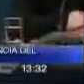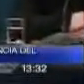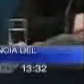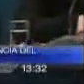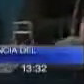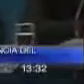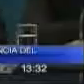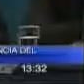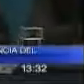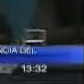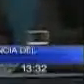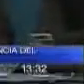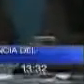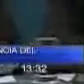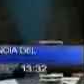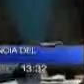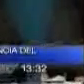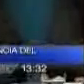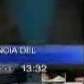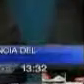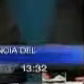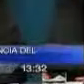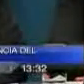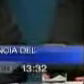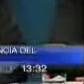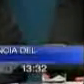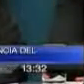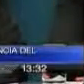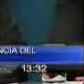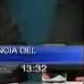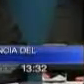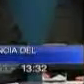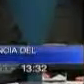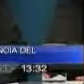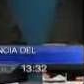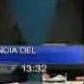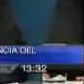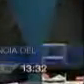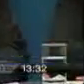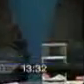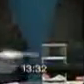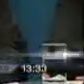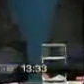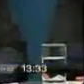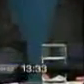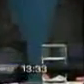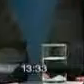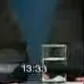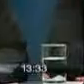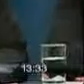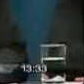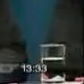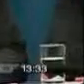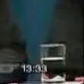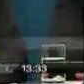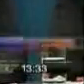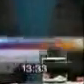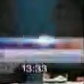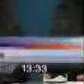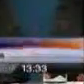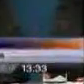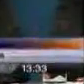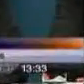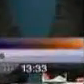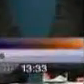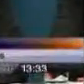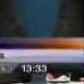debería ser acompañado por todos los actores políticos del país. Y en ese escenario participantes de